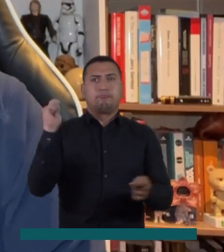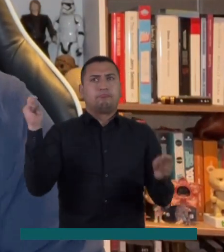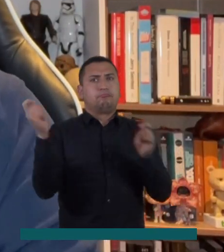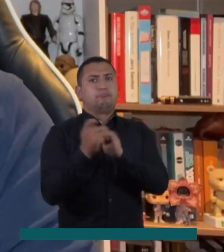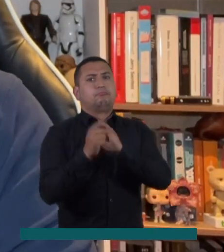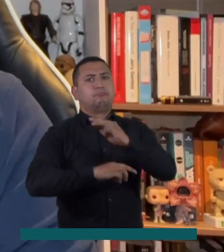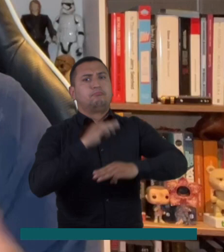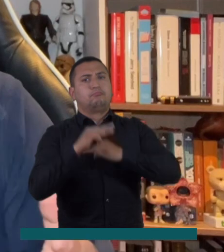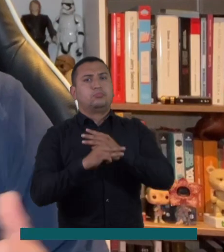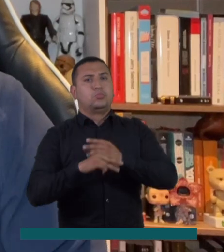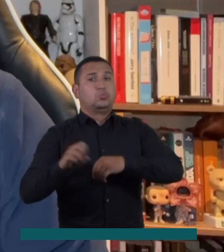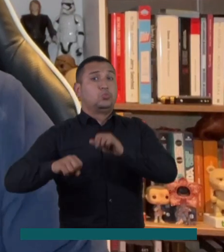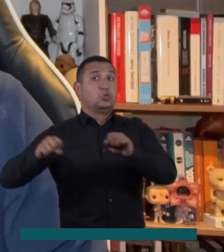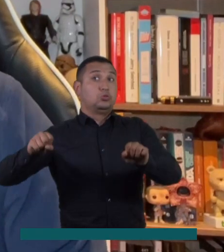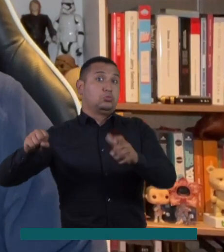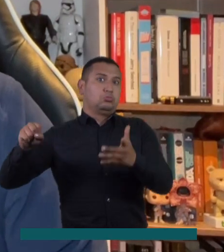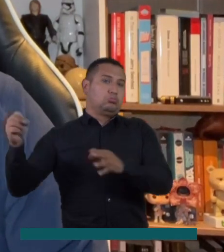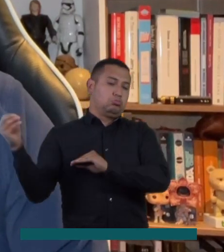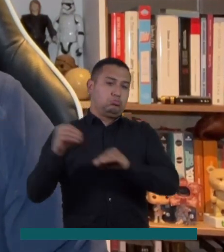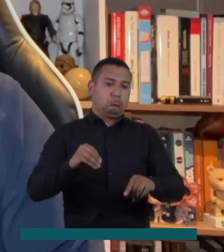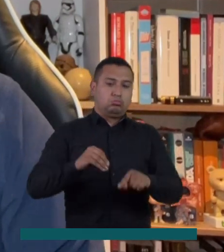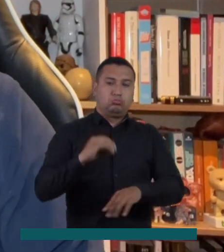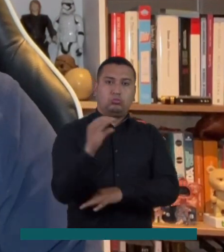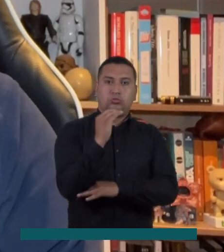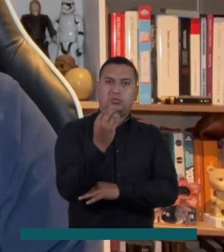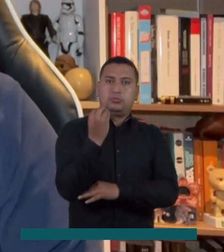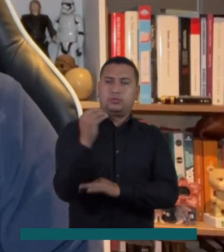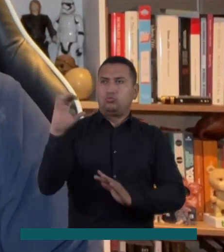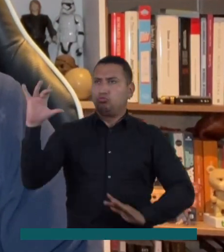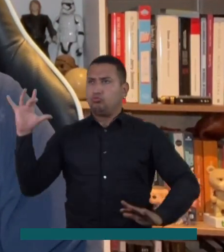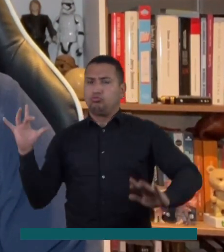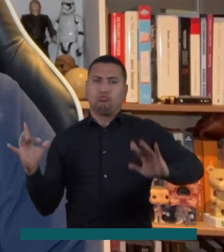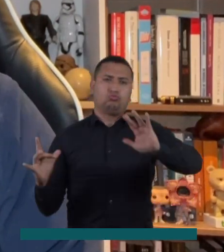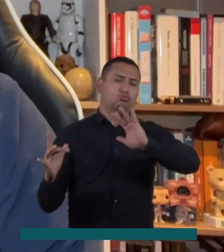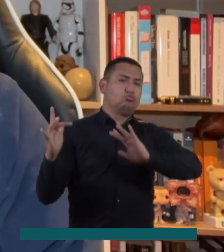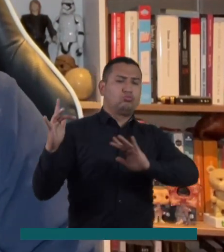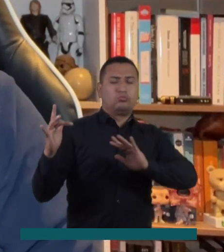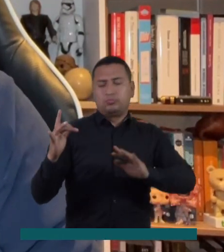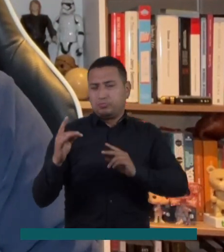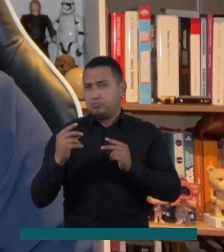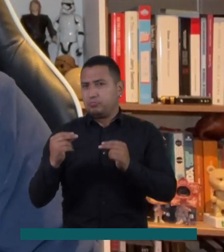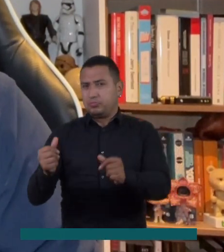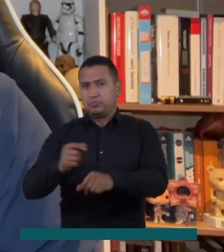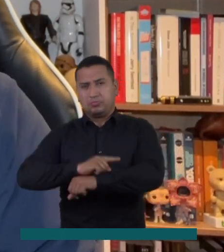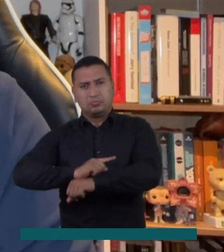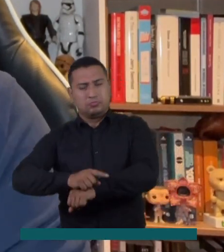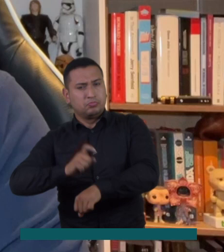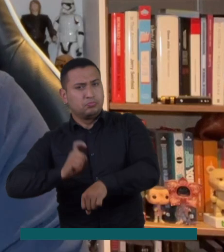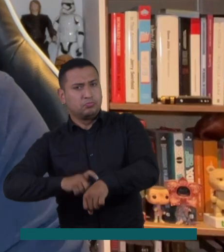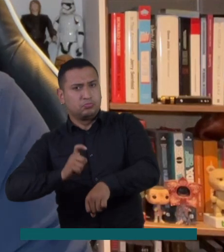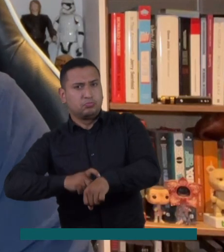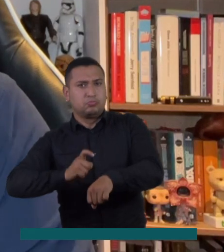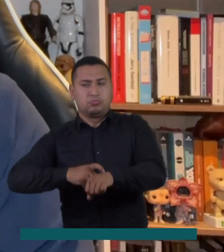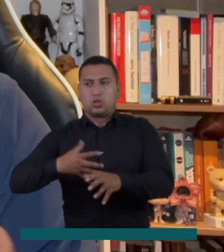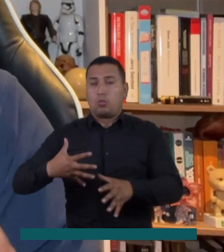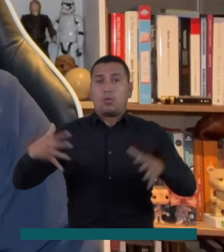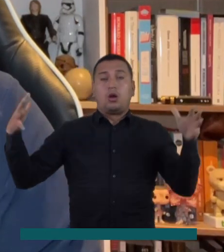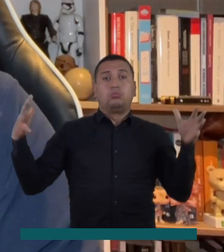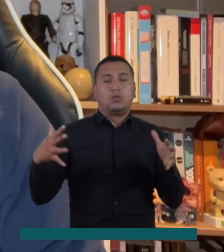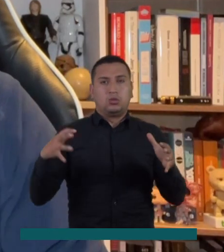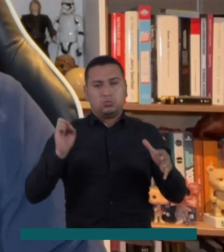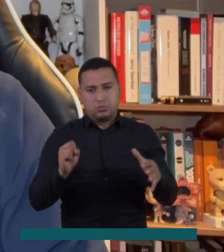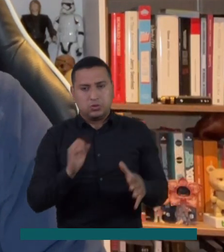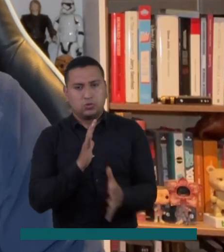esta red estará en Colombia para ofrecer conectividad constante en menores tiempos, mayor capacidad de conexiones y volúmenes de datos,